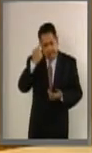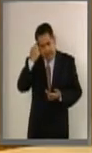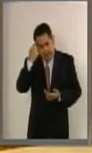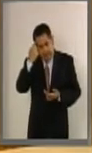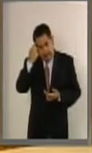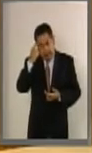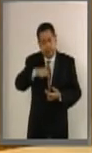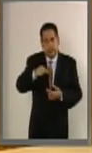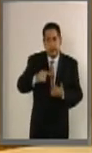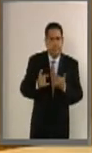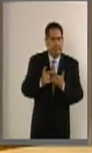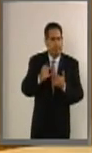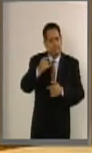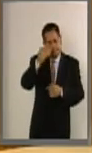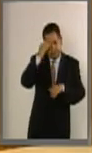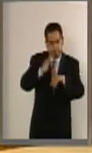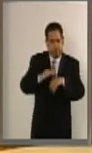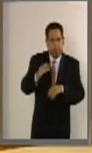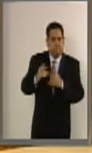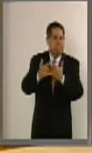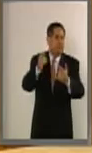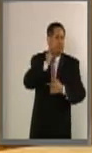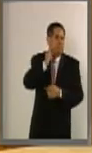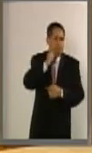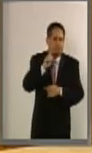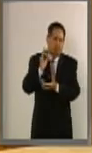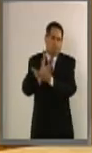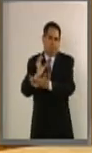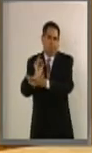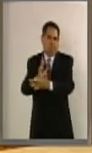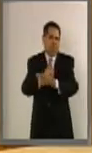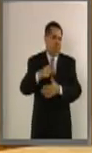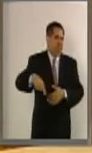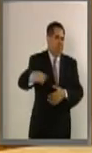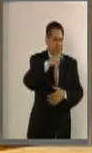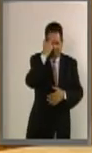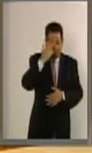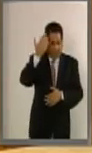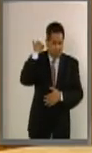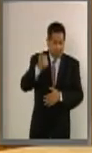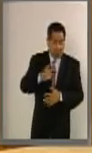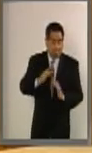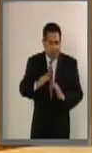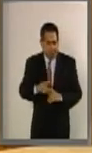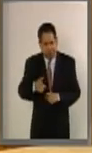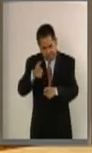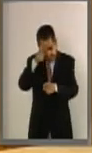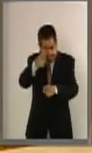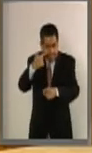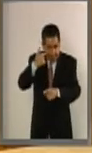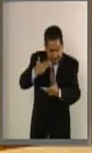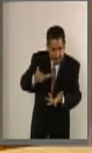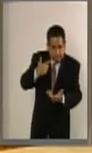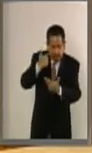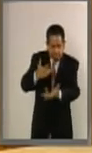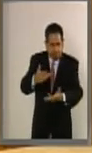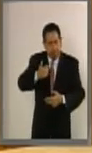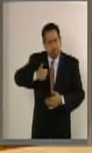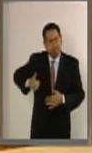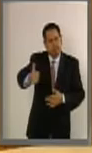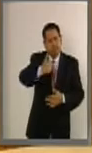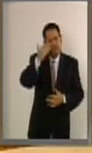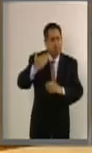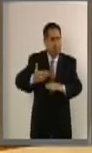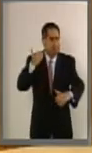del Senado define a cada cual en la postura que tomó en su momento y en sus circunstancias.